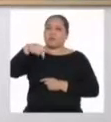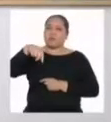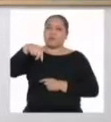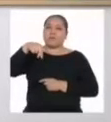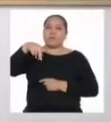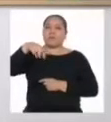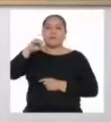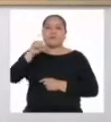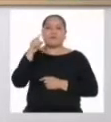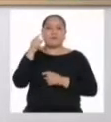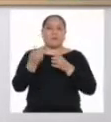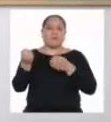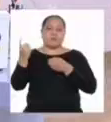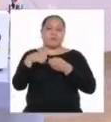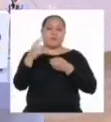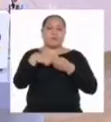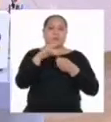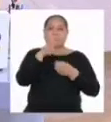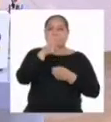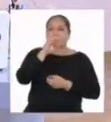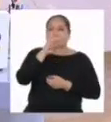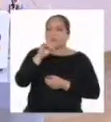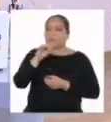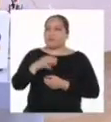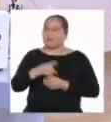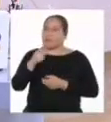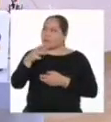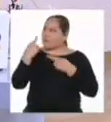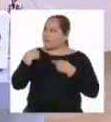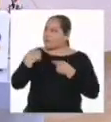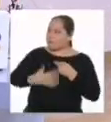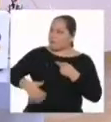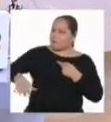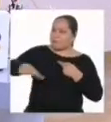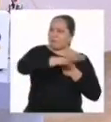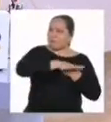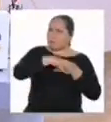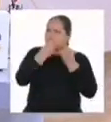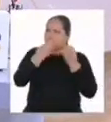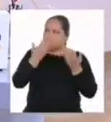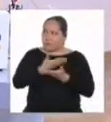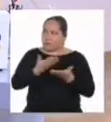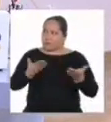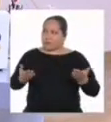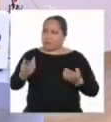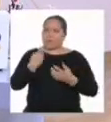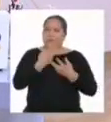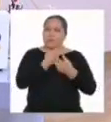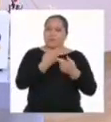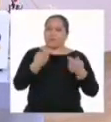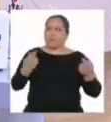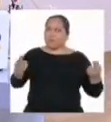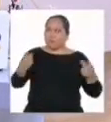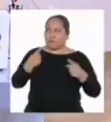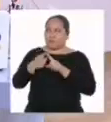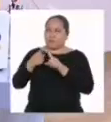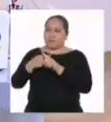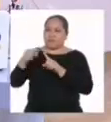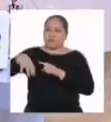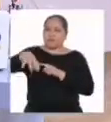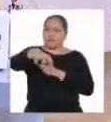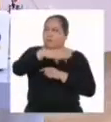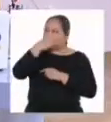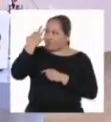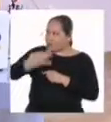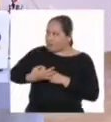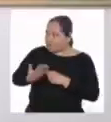de la variada biodiversidad. Y eso nos hace responsables de muchas de las cosas que suceden con nuestros recursos de la biodiversidad. ¿No